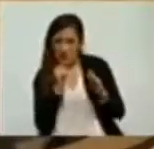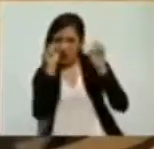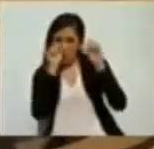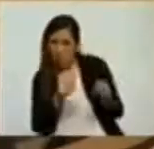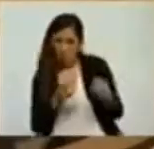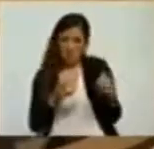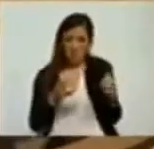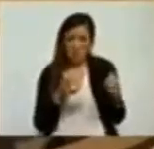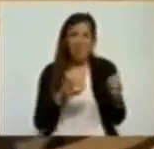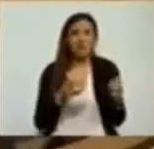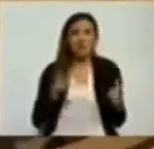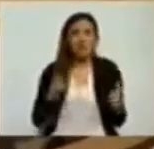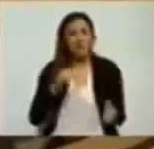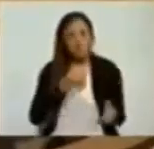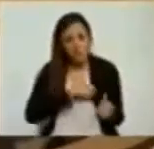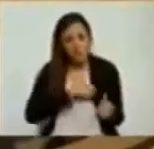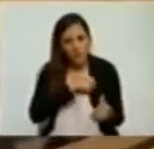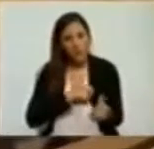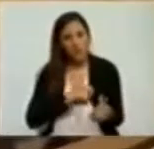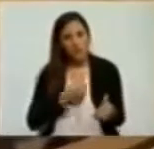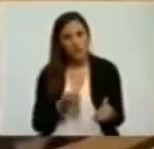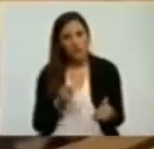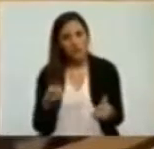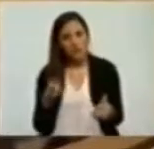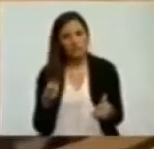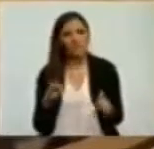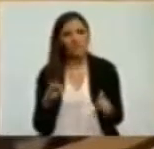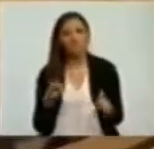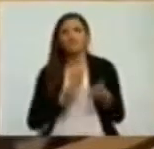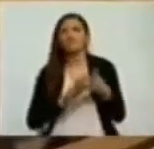que insistan en abstenerse